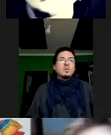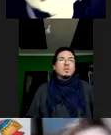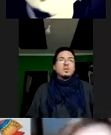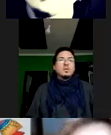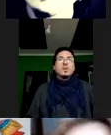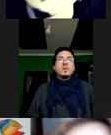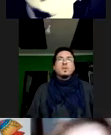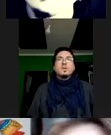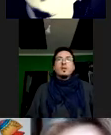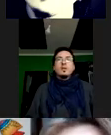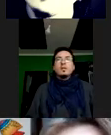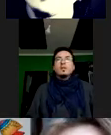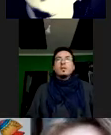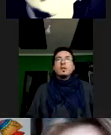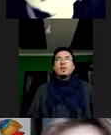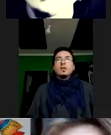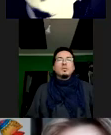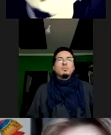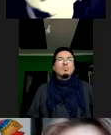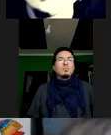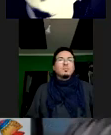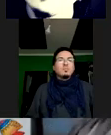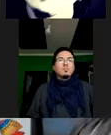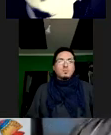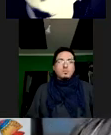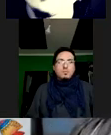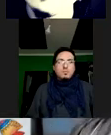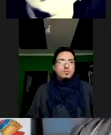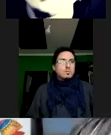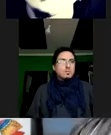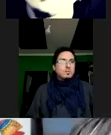Necesitamos saber si ustedes entienden el concepto.